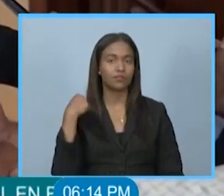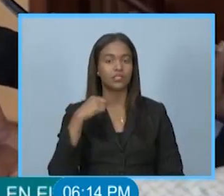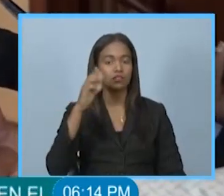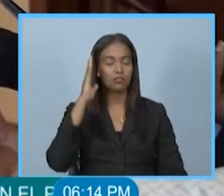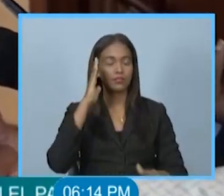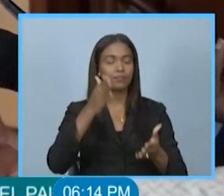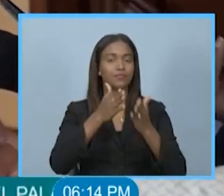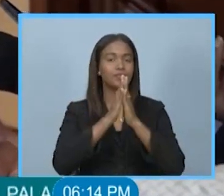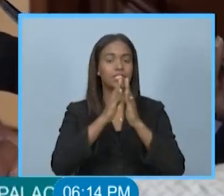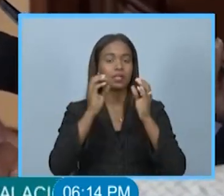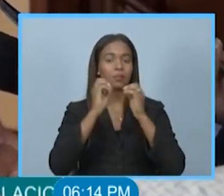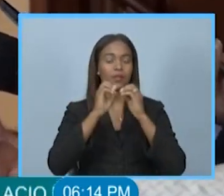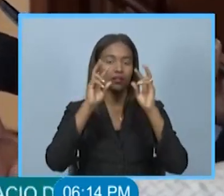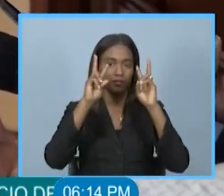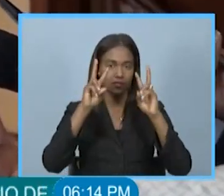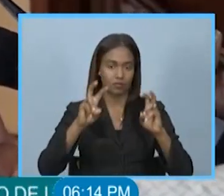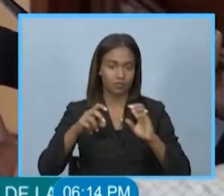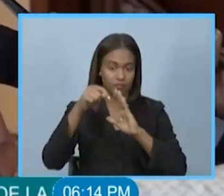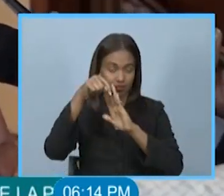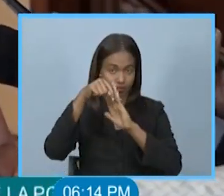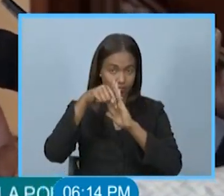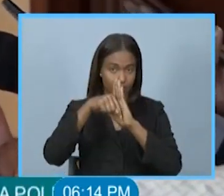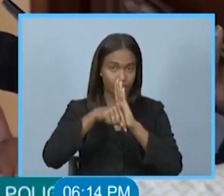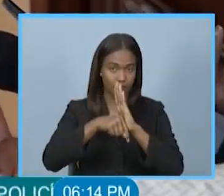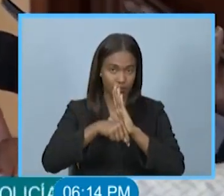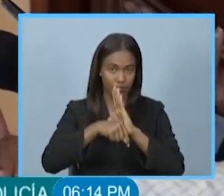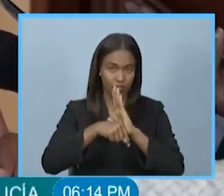a pedir una investigación profunda